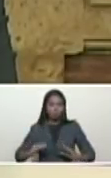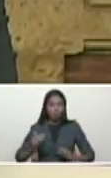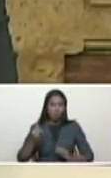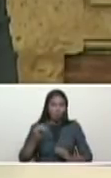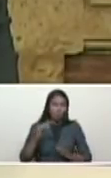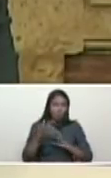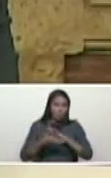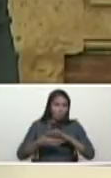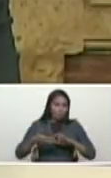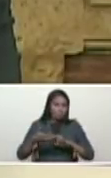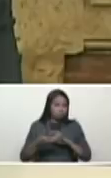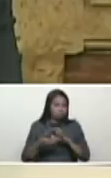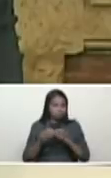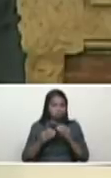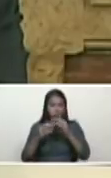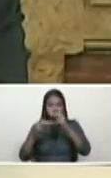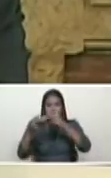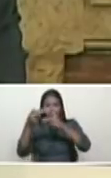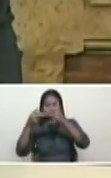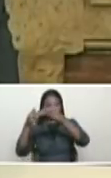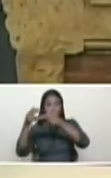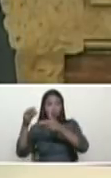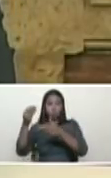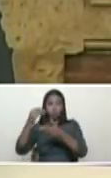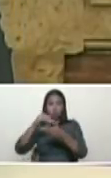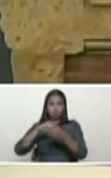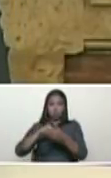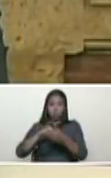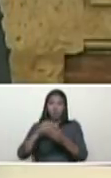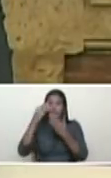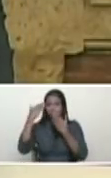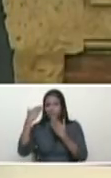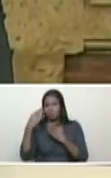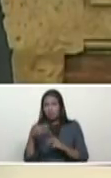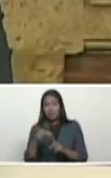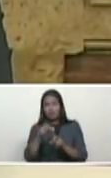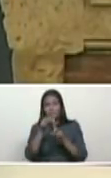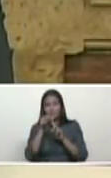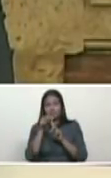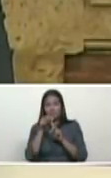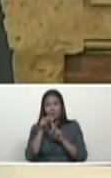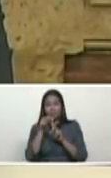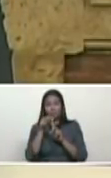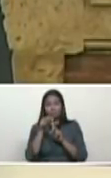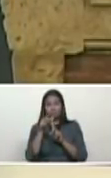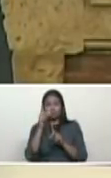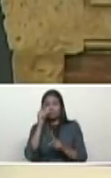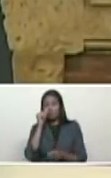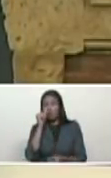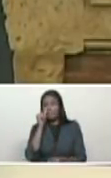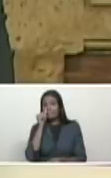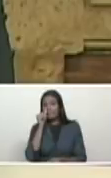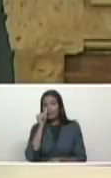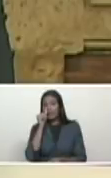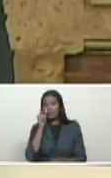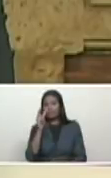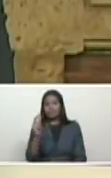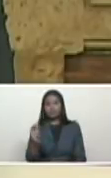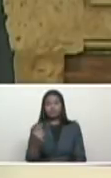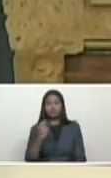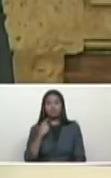país quiero saludar también de manera muy especial al fiscal general de la republica